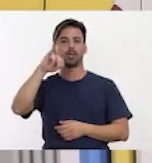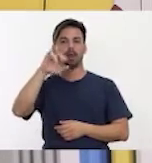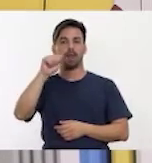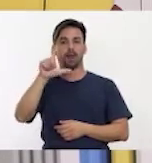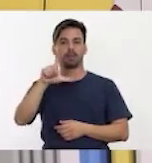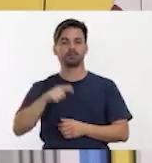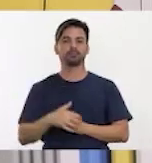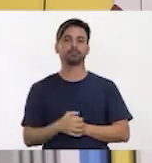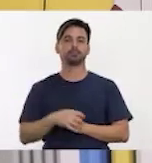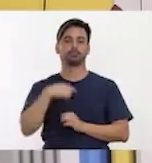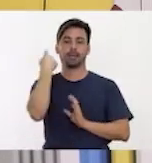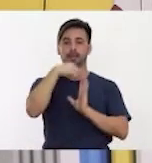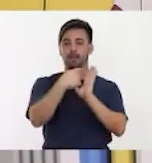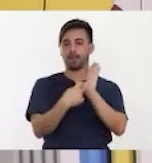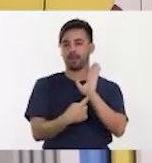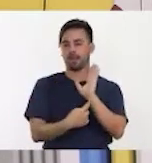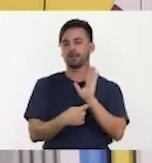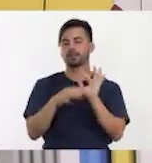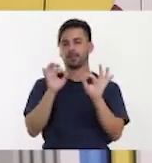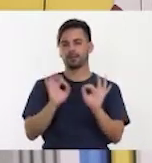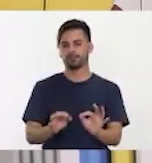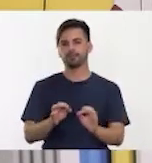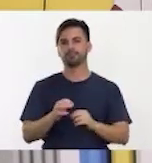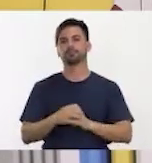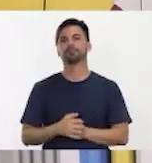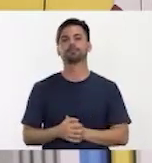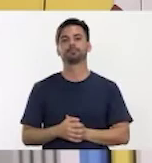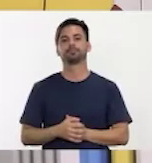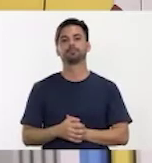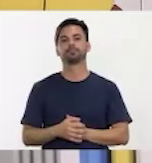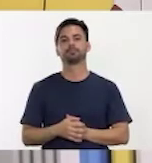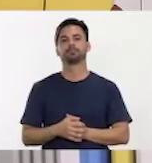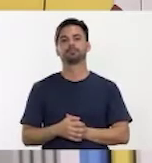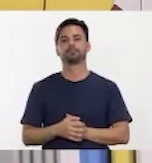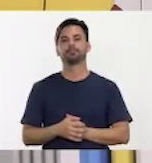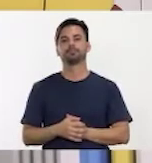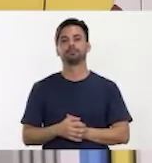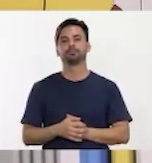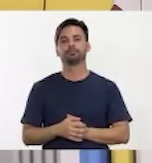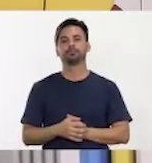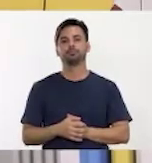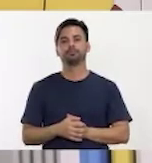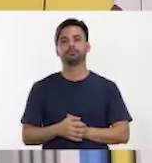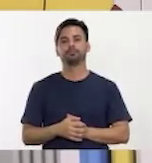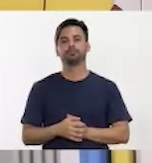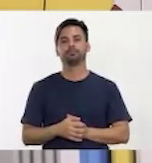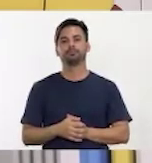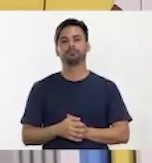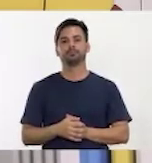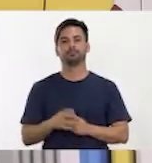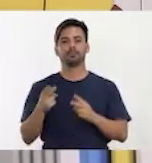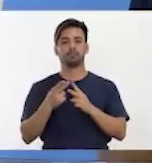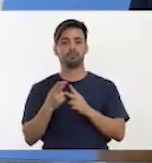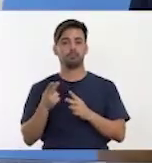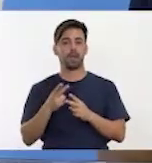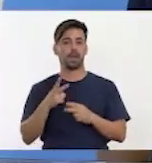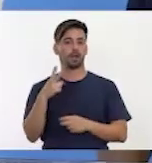estos mecanismos la que le van a dar ese carácter a la República Cubana de entonces.